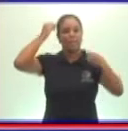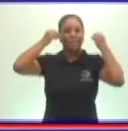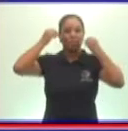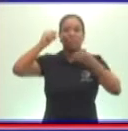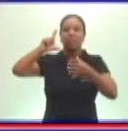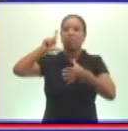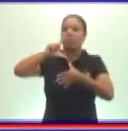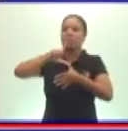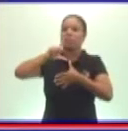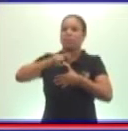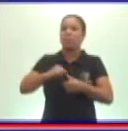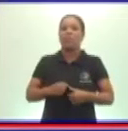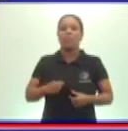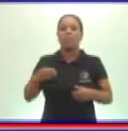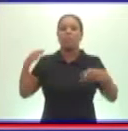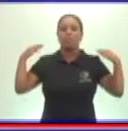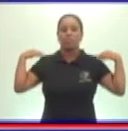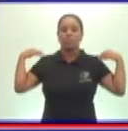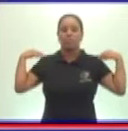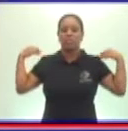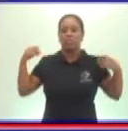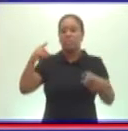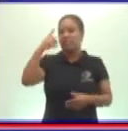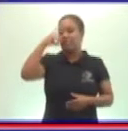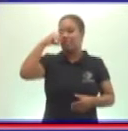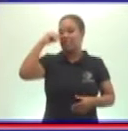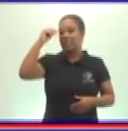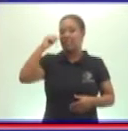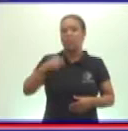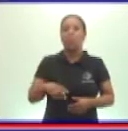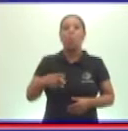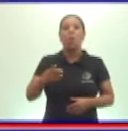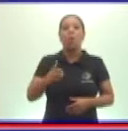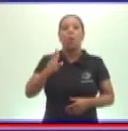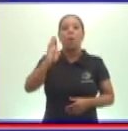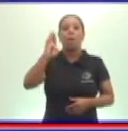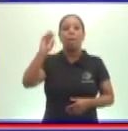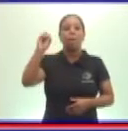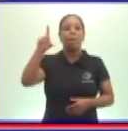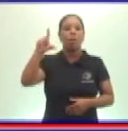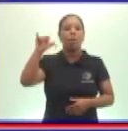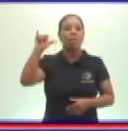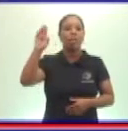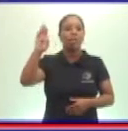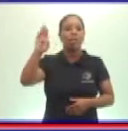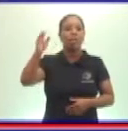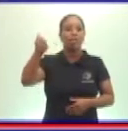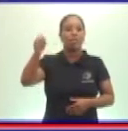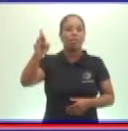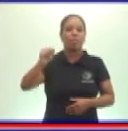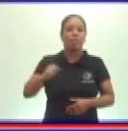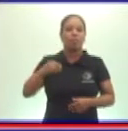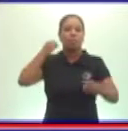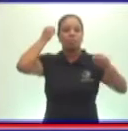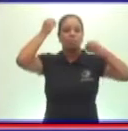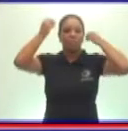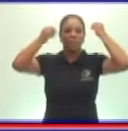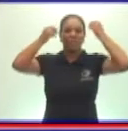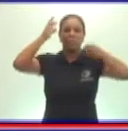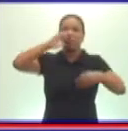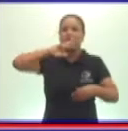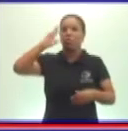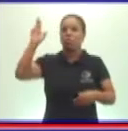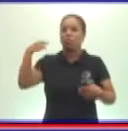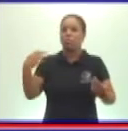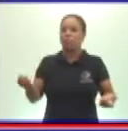de Simón Bolívar. ¿Quién es Simón Bolívar? ¿Por qué es un pensador revolucionario? ¿Qué lo hace como pensador revolucionario? ¿Cómo